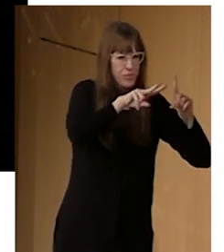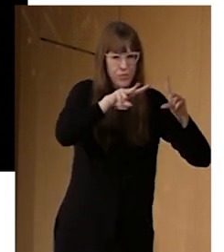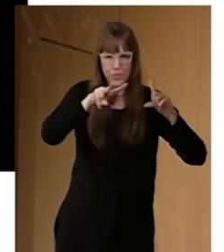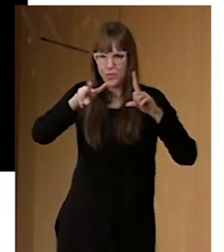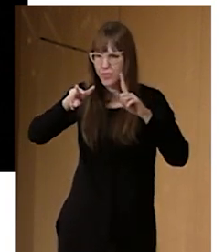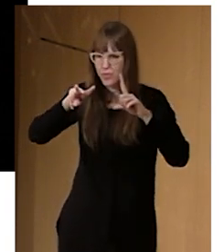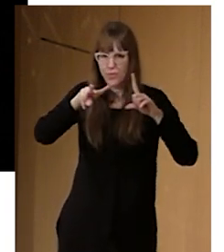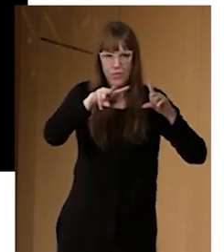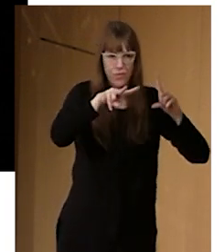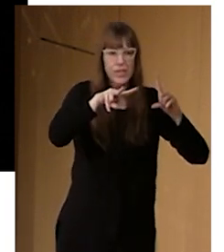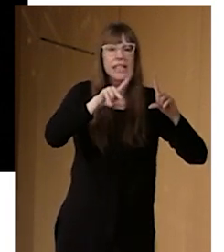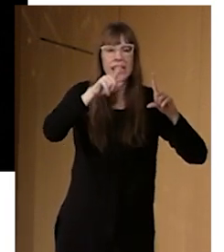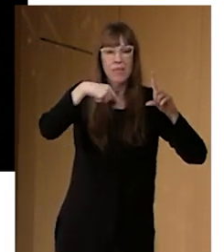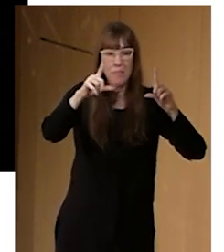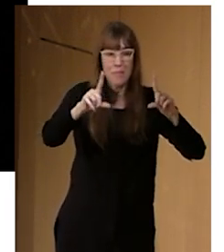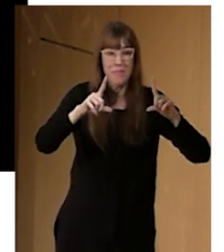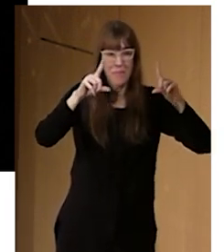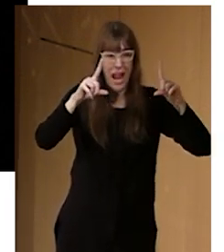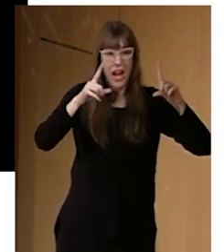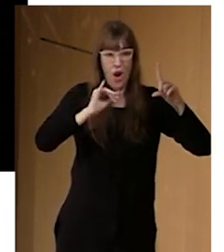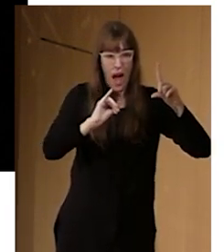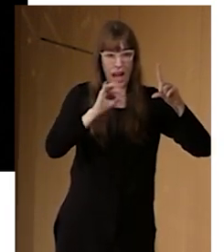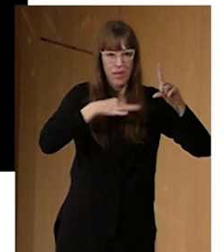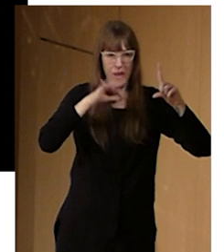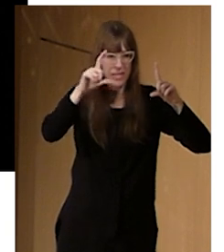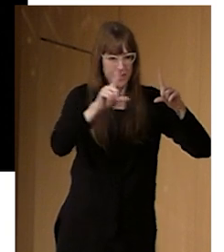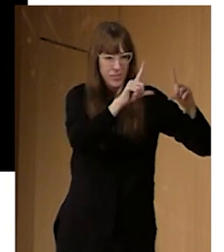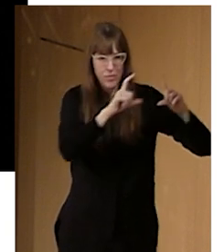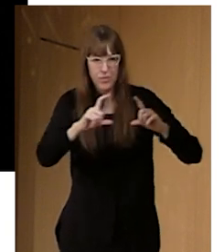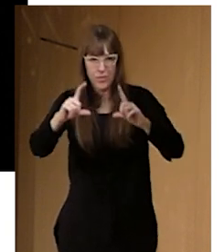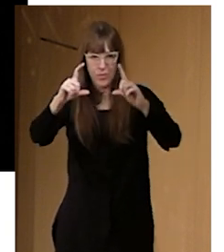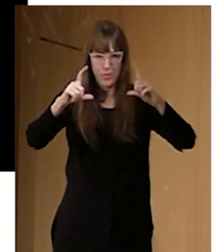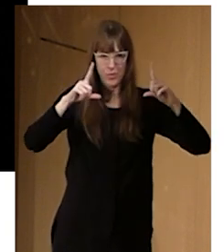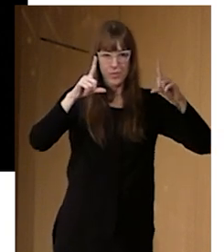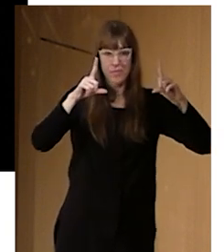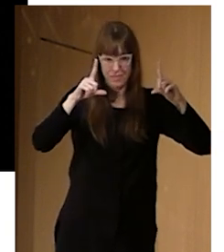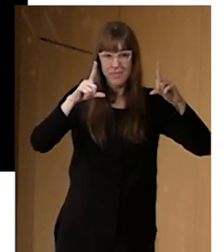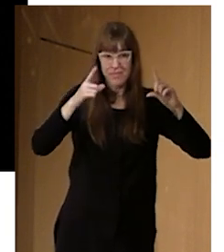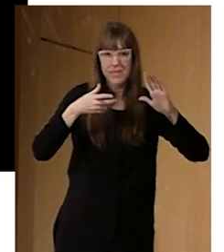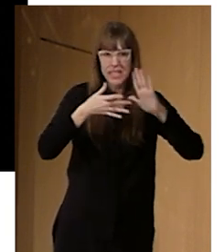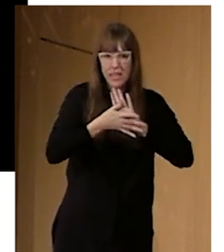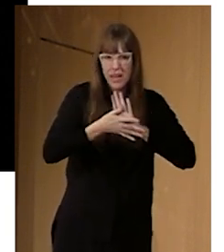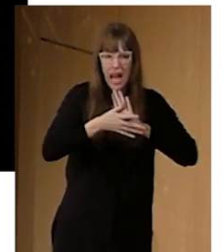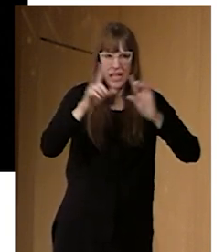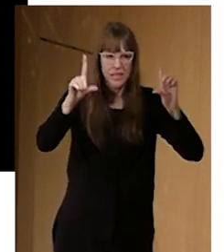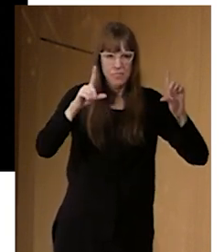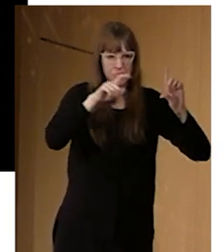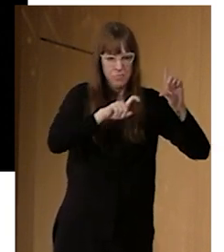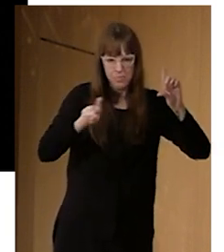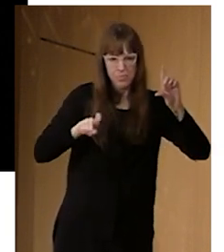permite saltar de una una eh sección a otra todo con un manejo completamente intuitivo